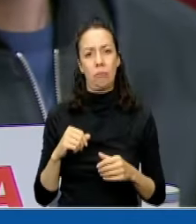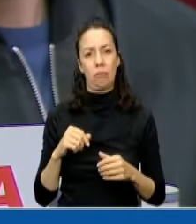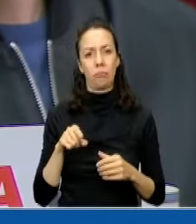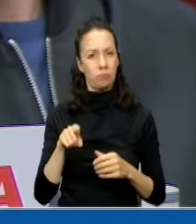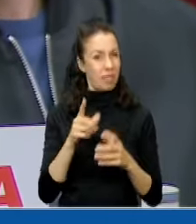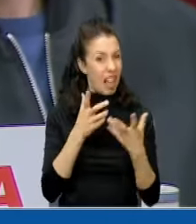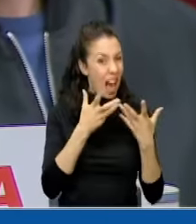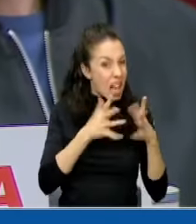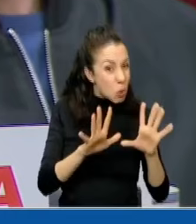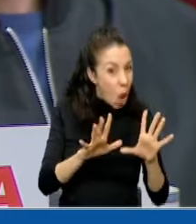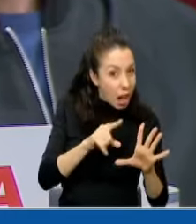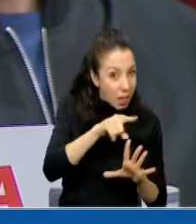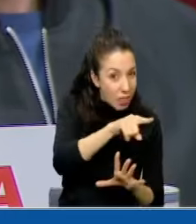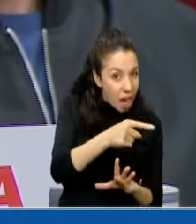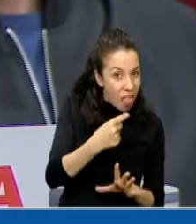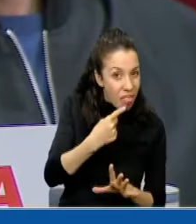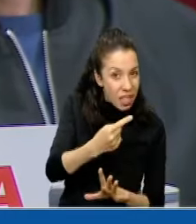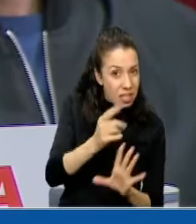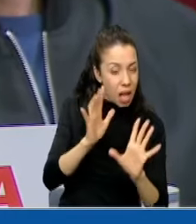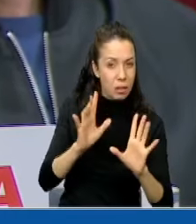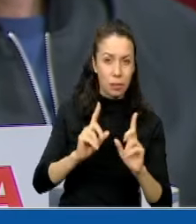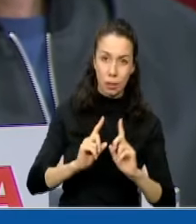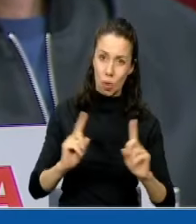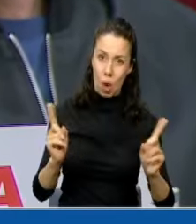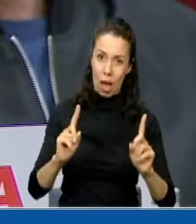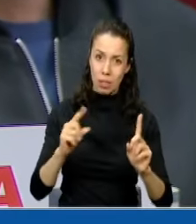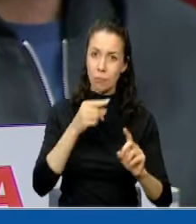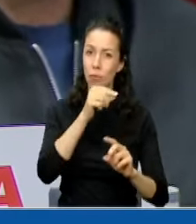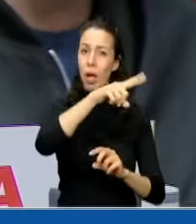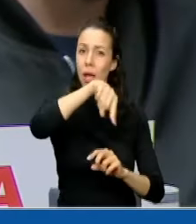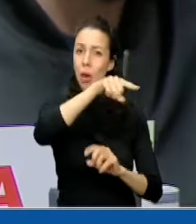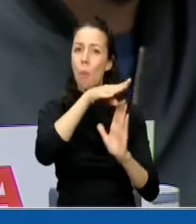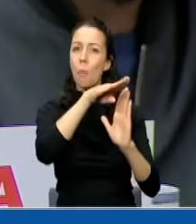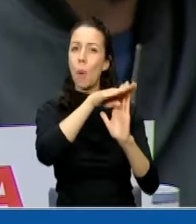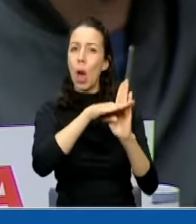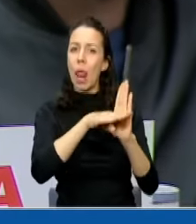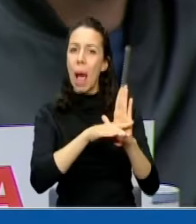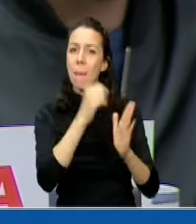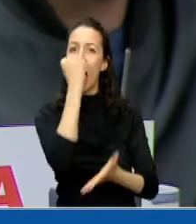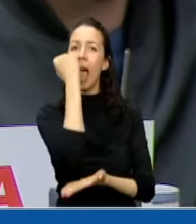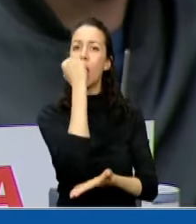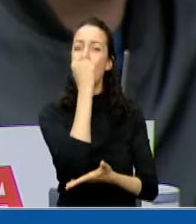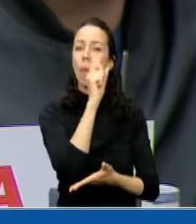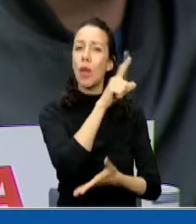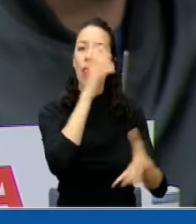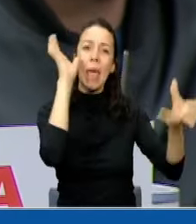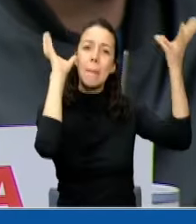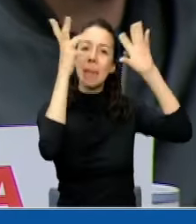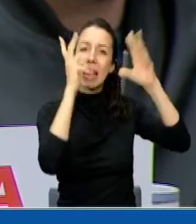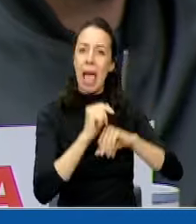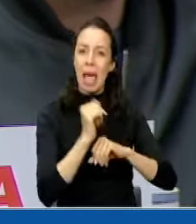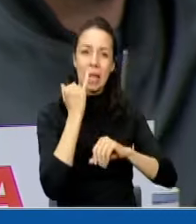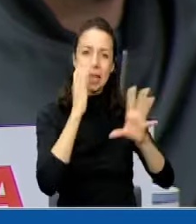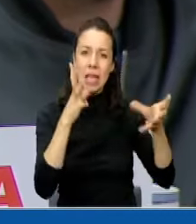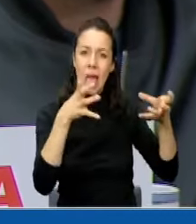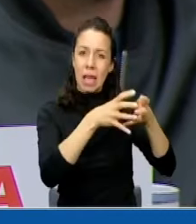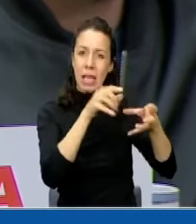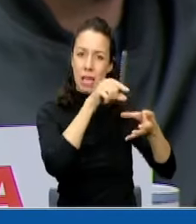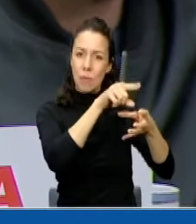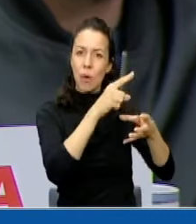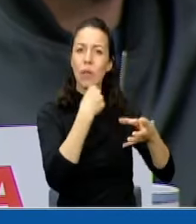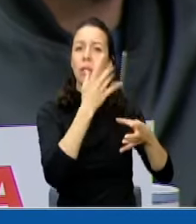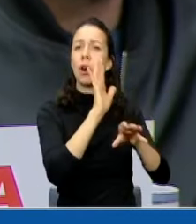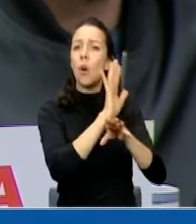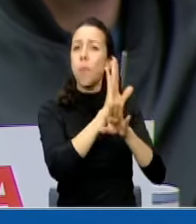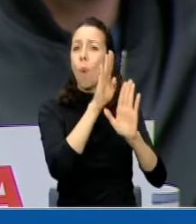casual tampoco, porque el programa económico que presentan los Milei y compañía es un programa